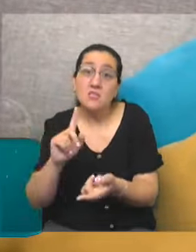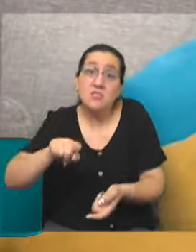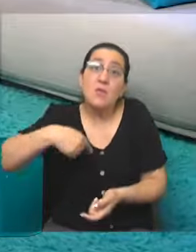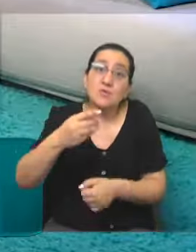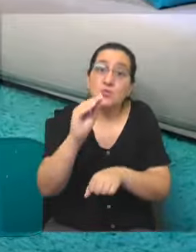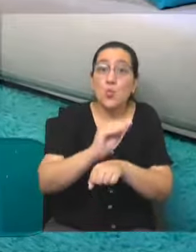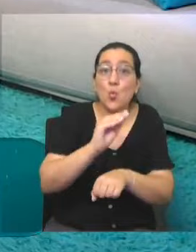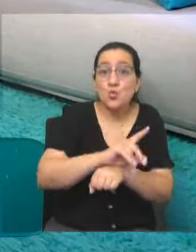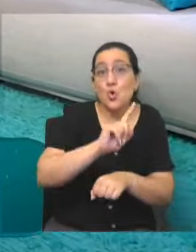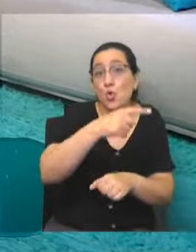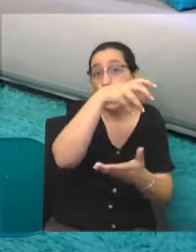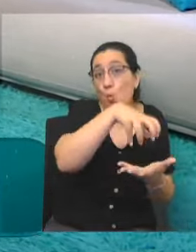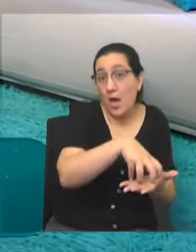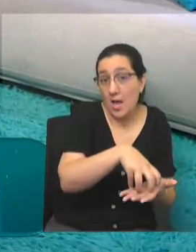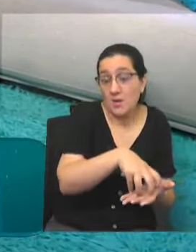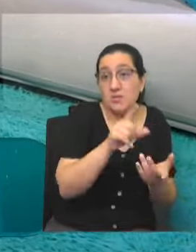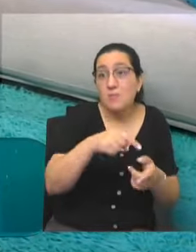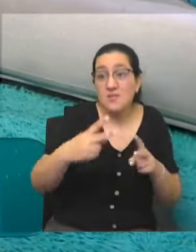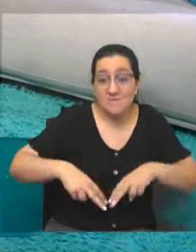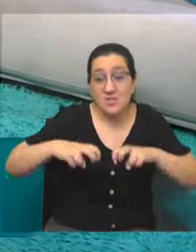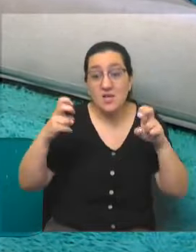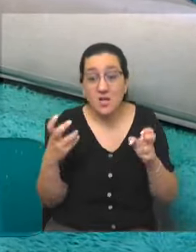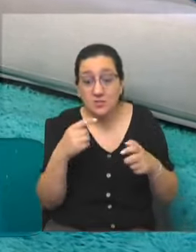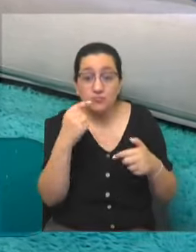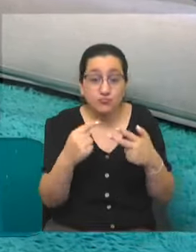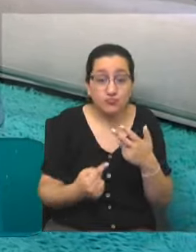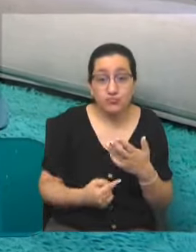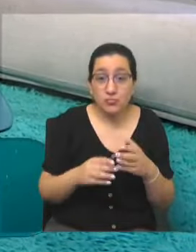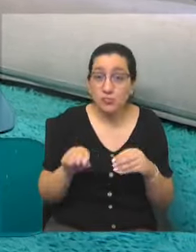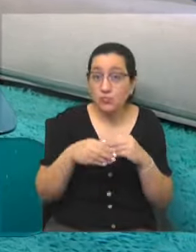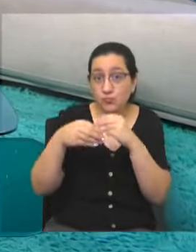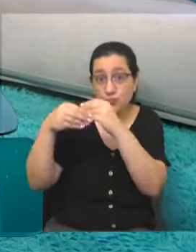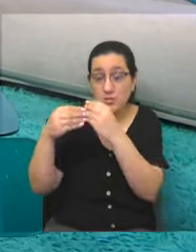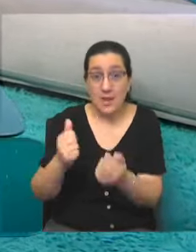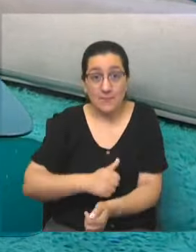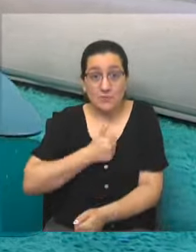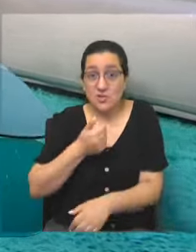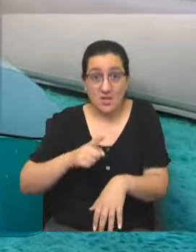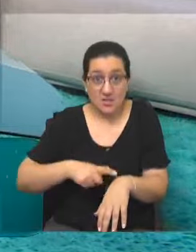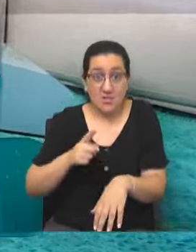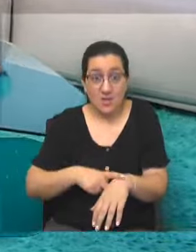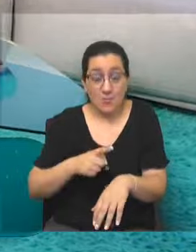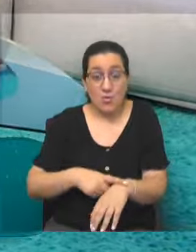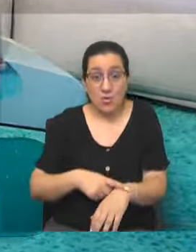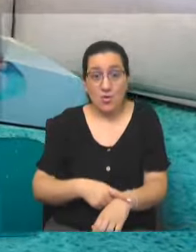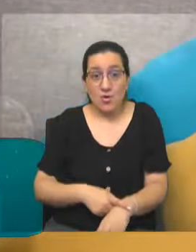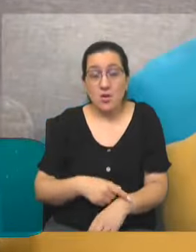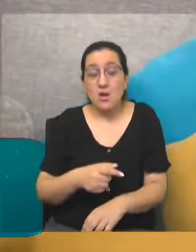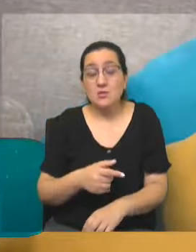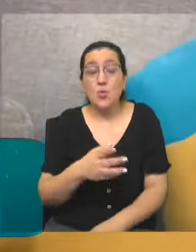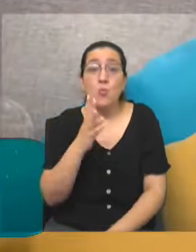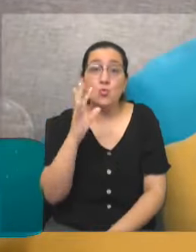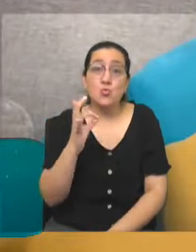un curso en otro lado y después investigaste como no sé qué y terminás aprovechando las ventajas que te da hoy el mundo de la